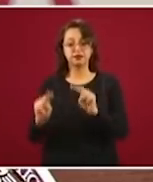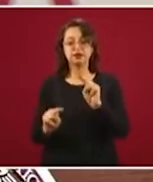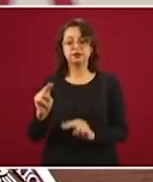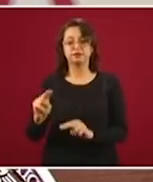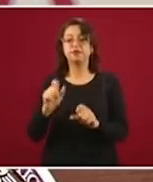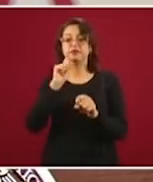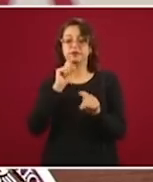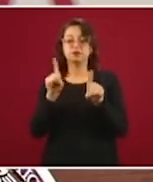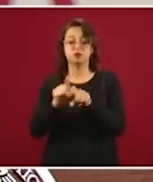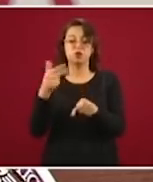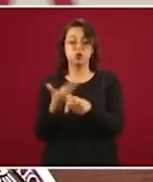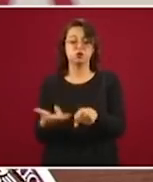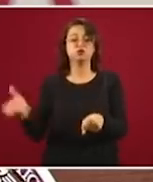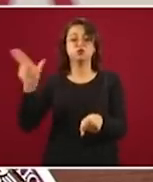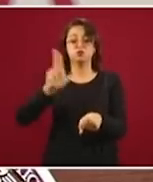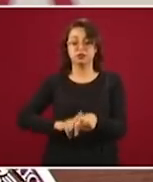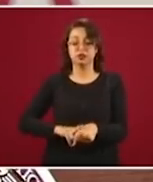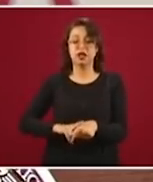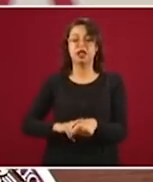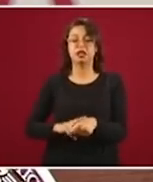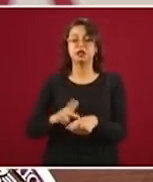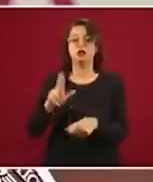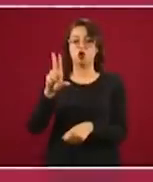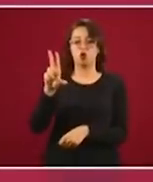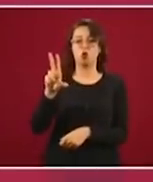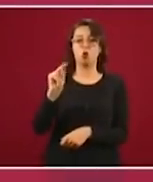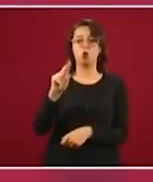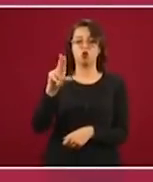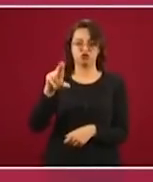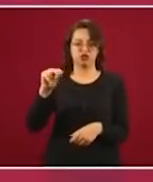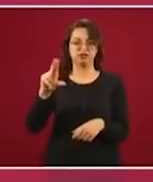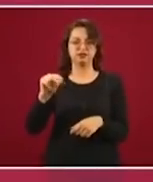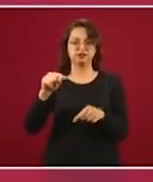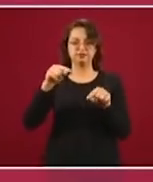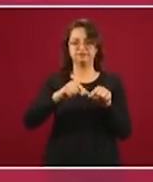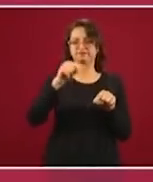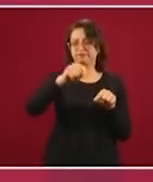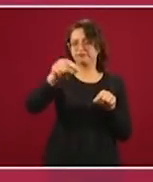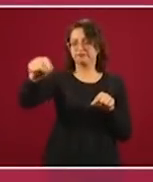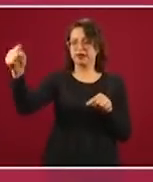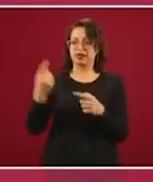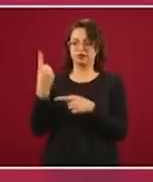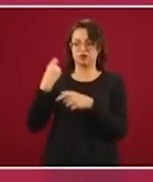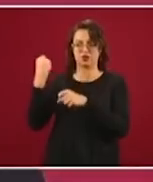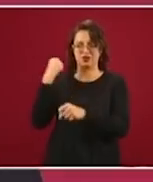rurales, que son 80, que fueron los que visitamos.